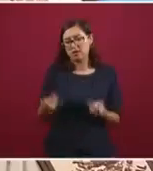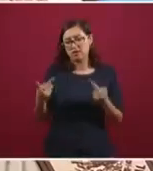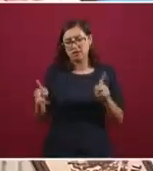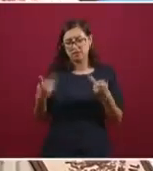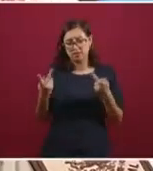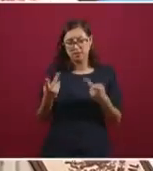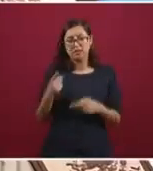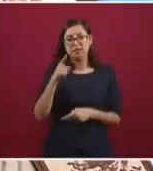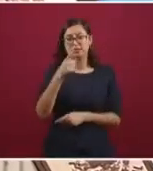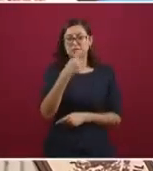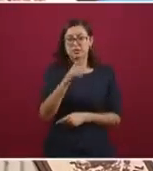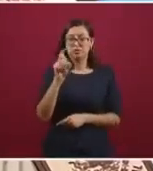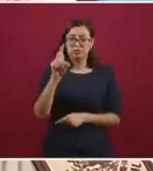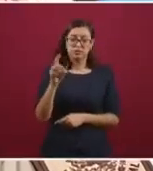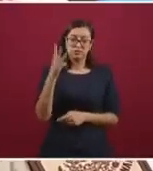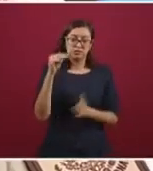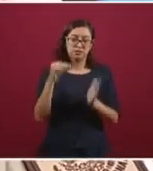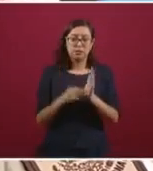estas 133.000,